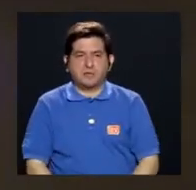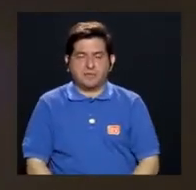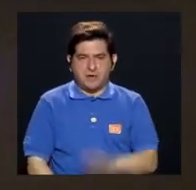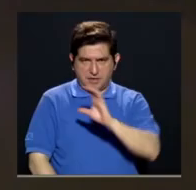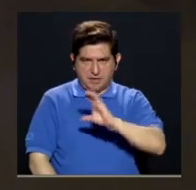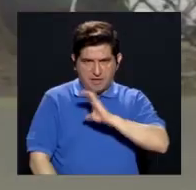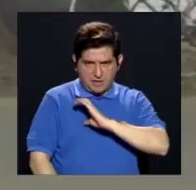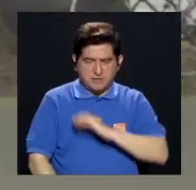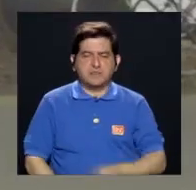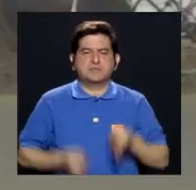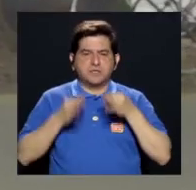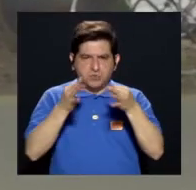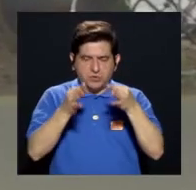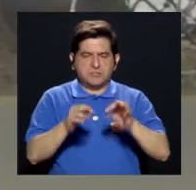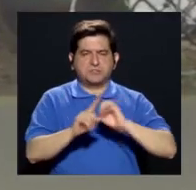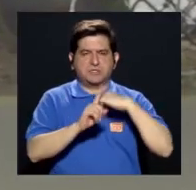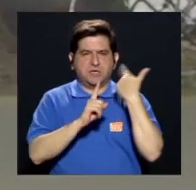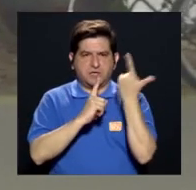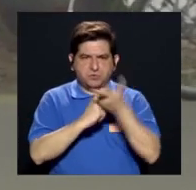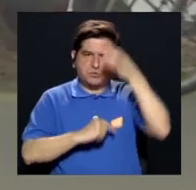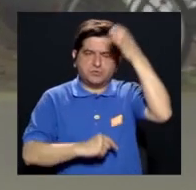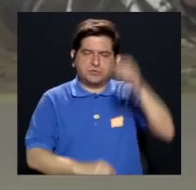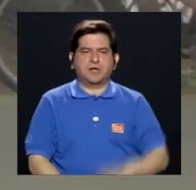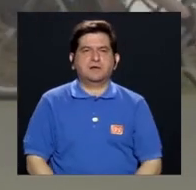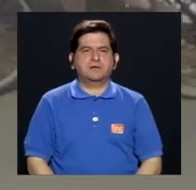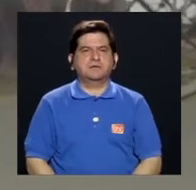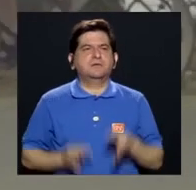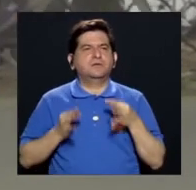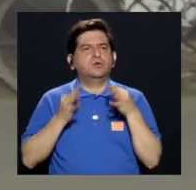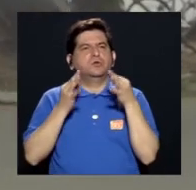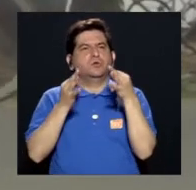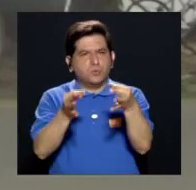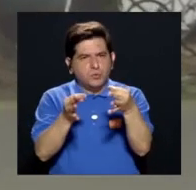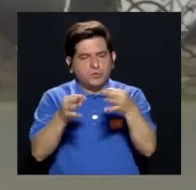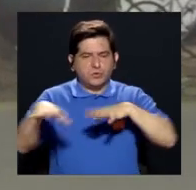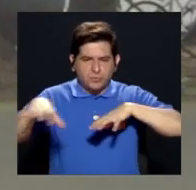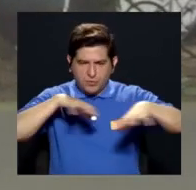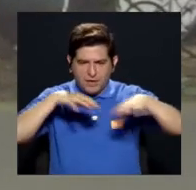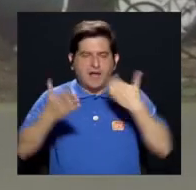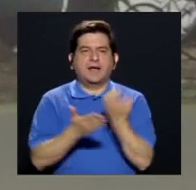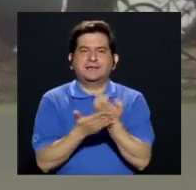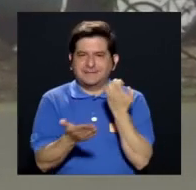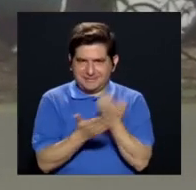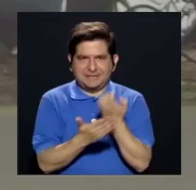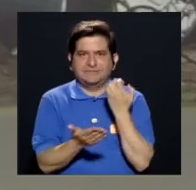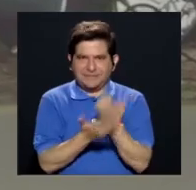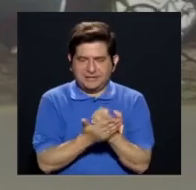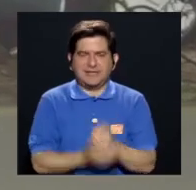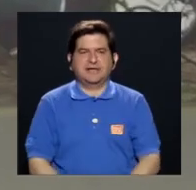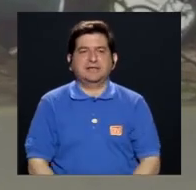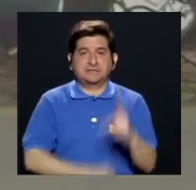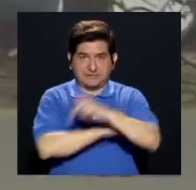turística, cultural y social. El turismo es una actividad económica.